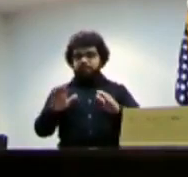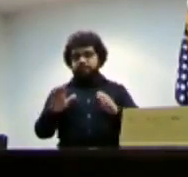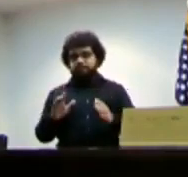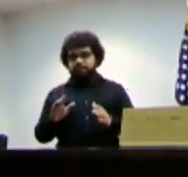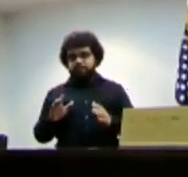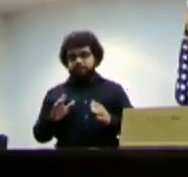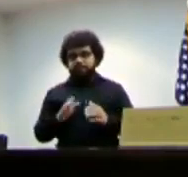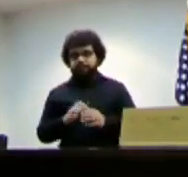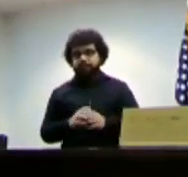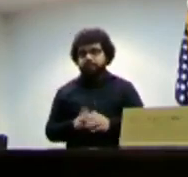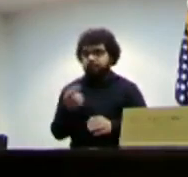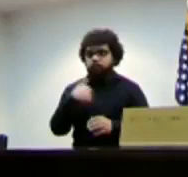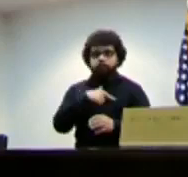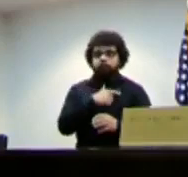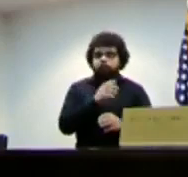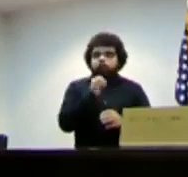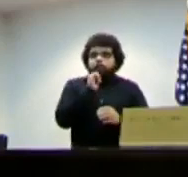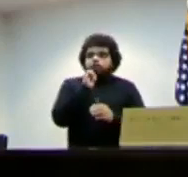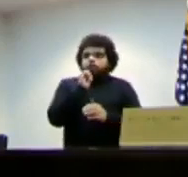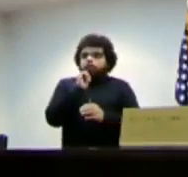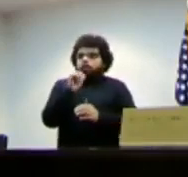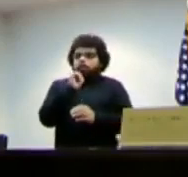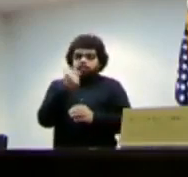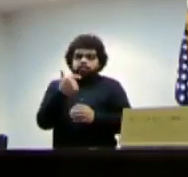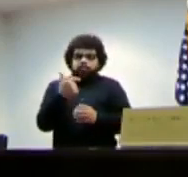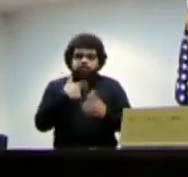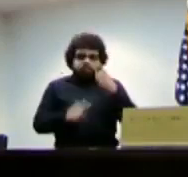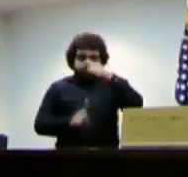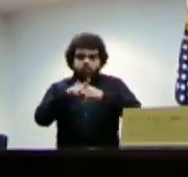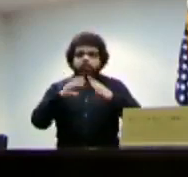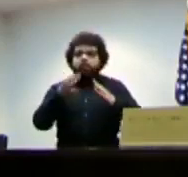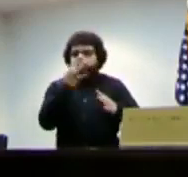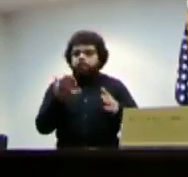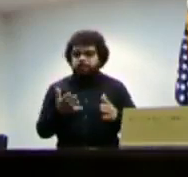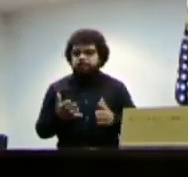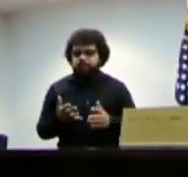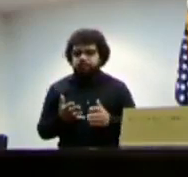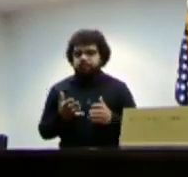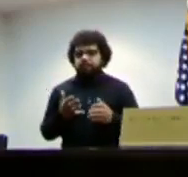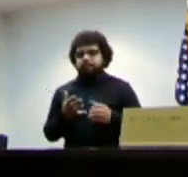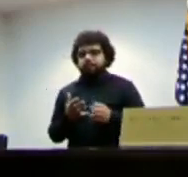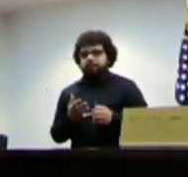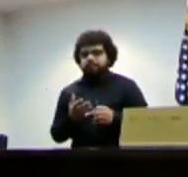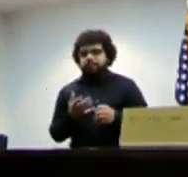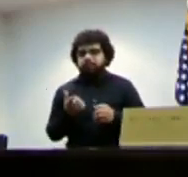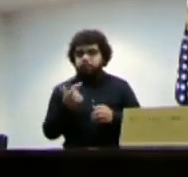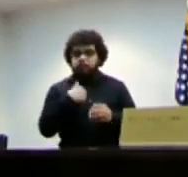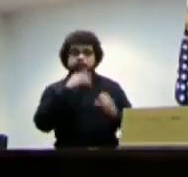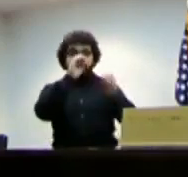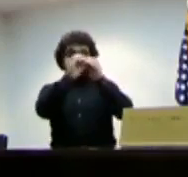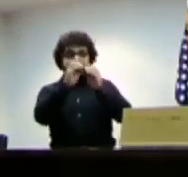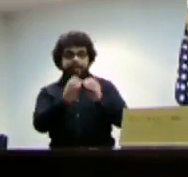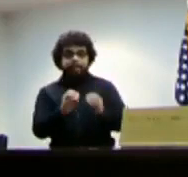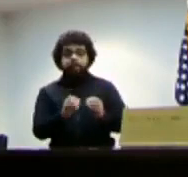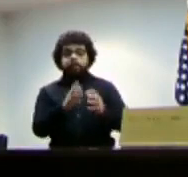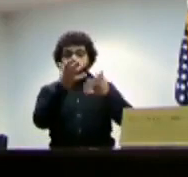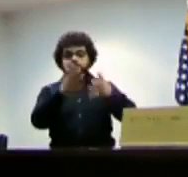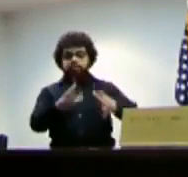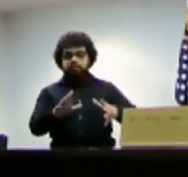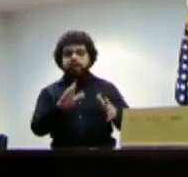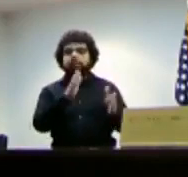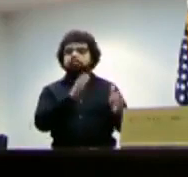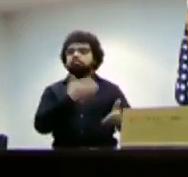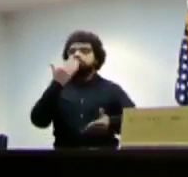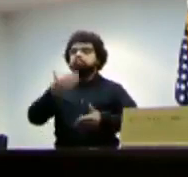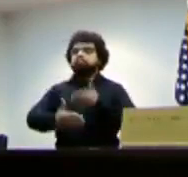que inesperadamente salió. Nosotros, claro, después de darle el mantenimiento programado, la unidad falló. El equipo